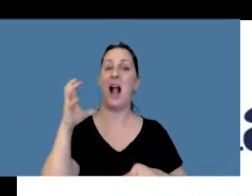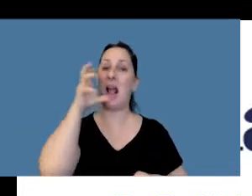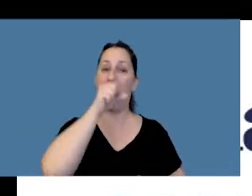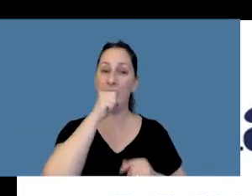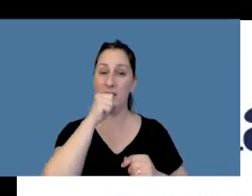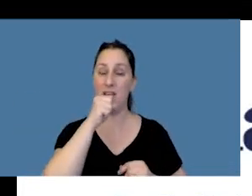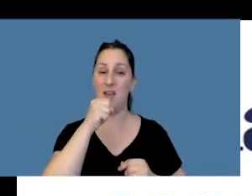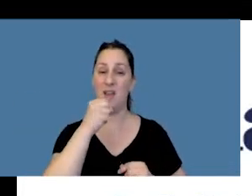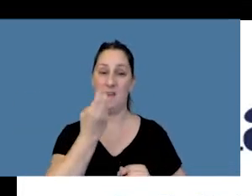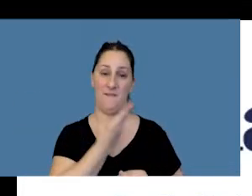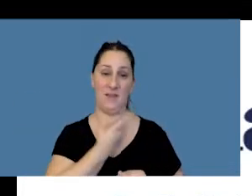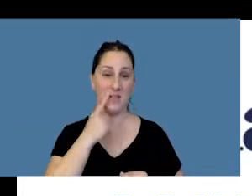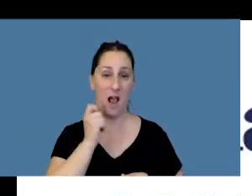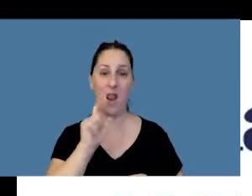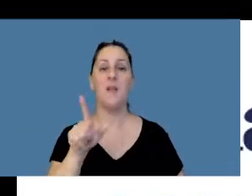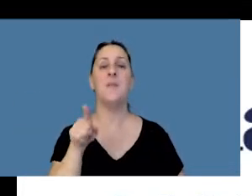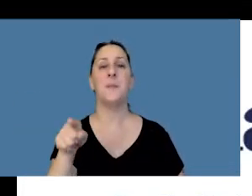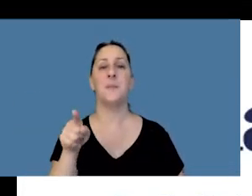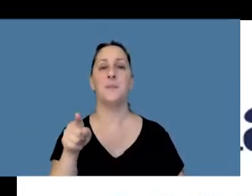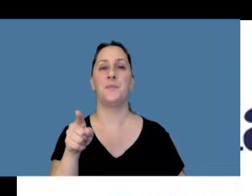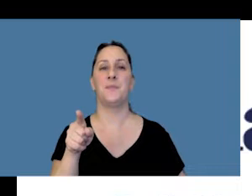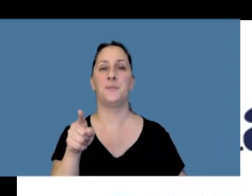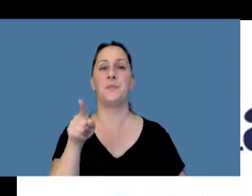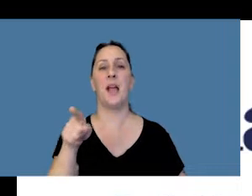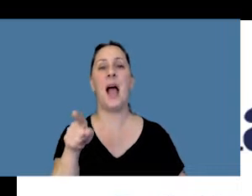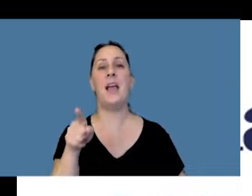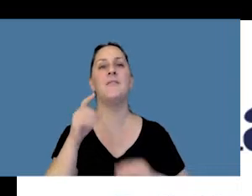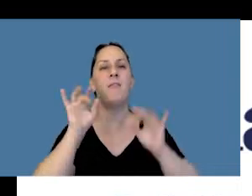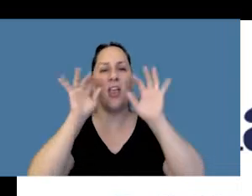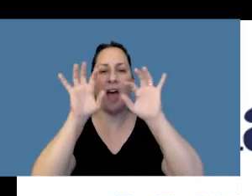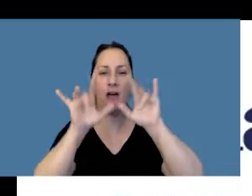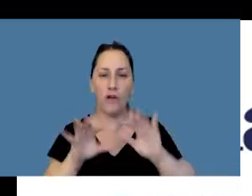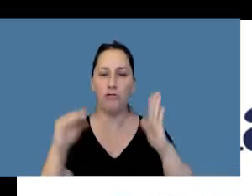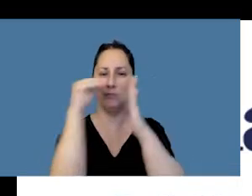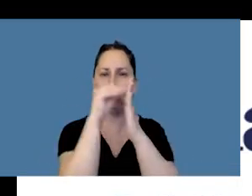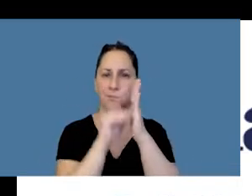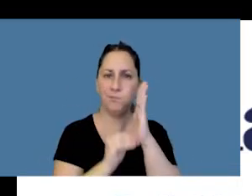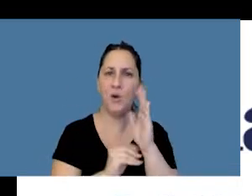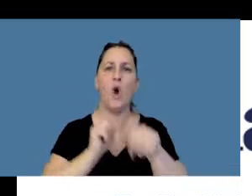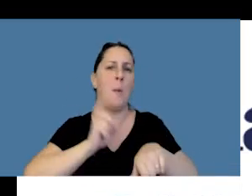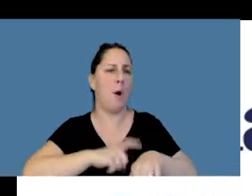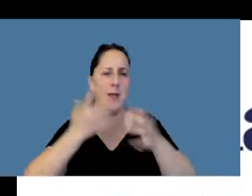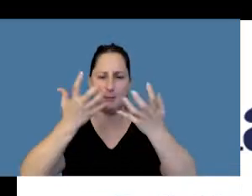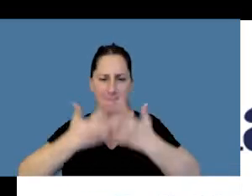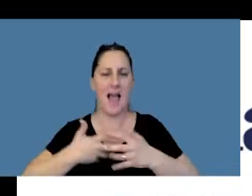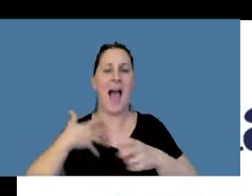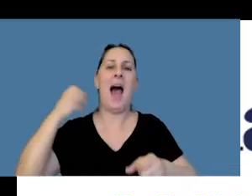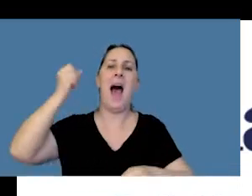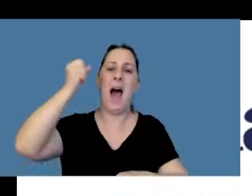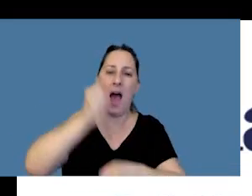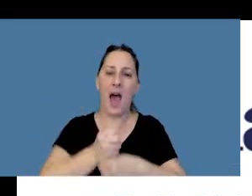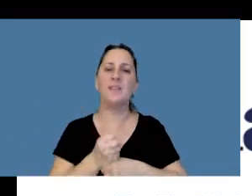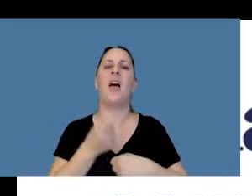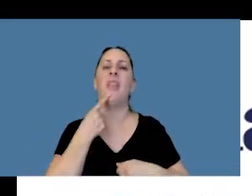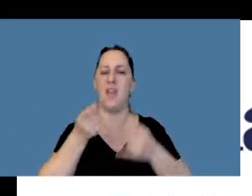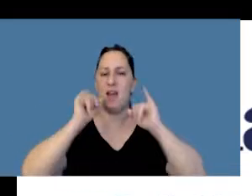fiscal, bueno, la registración de los datos al momento no tendrá efectos hasta que no